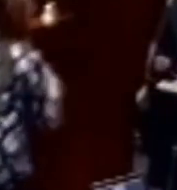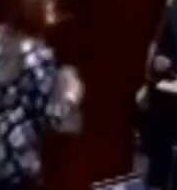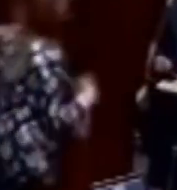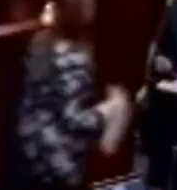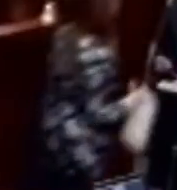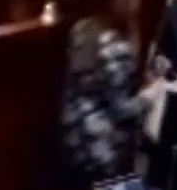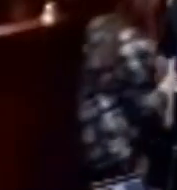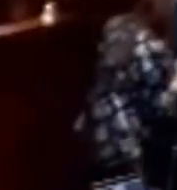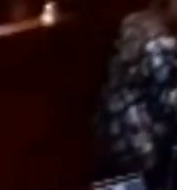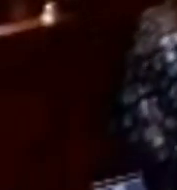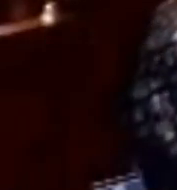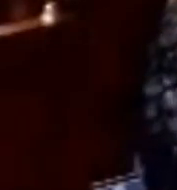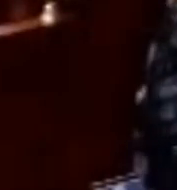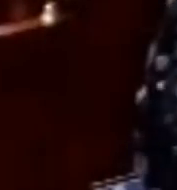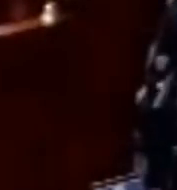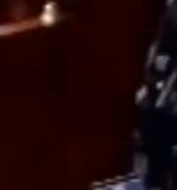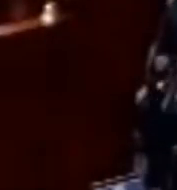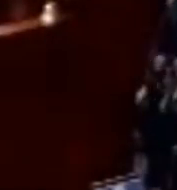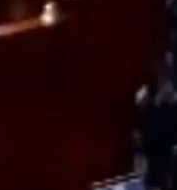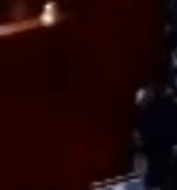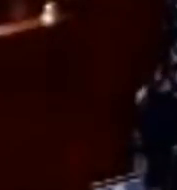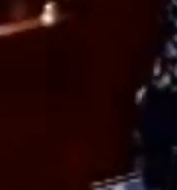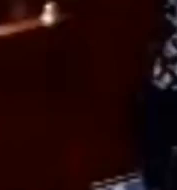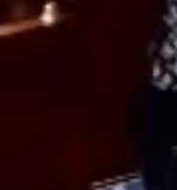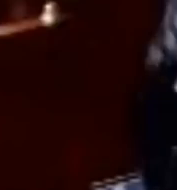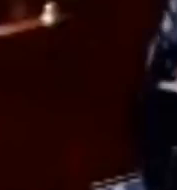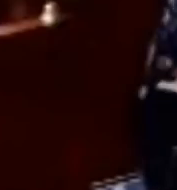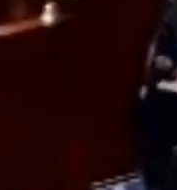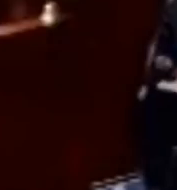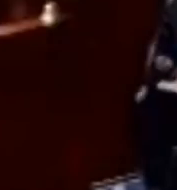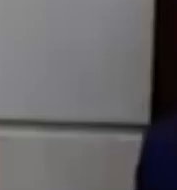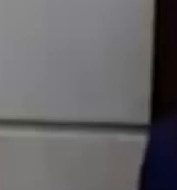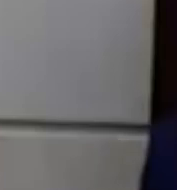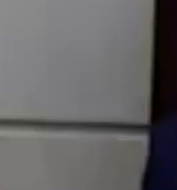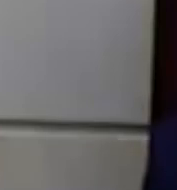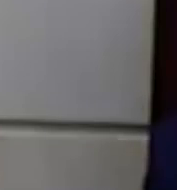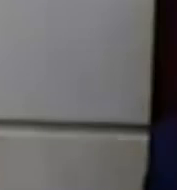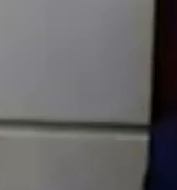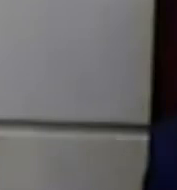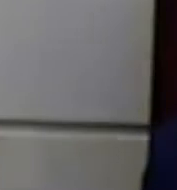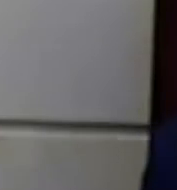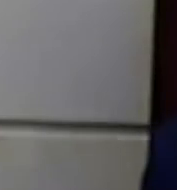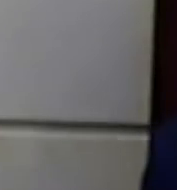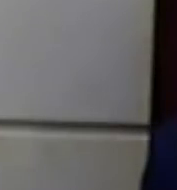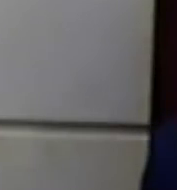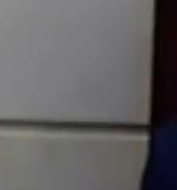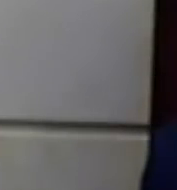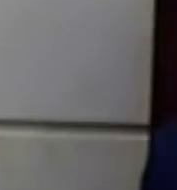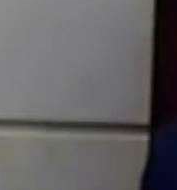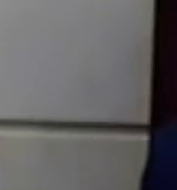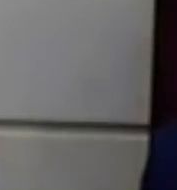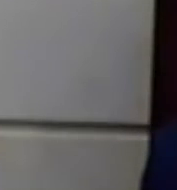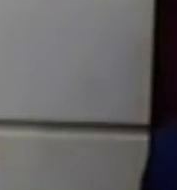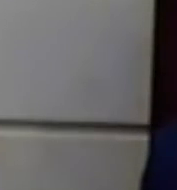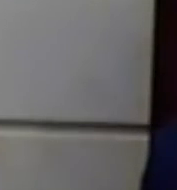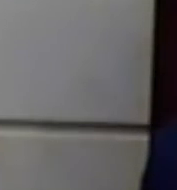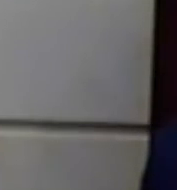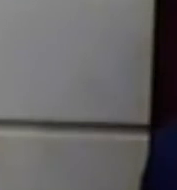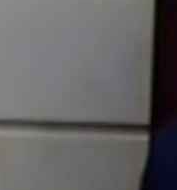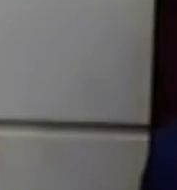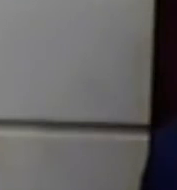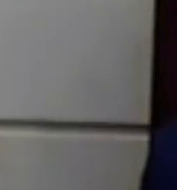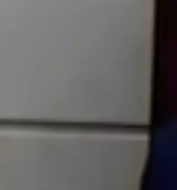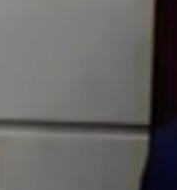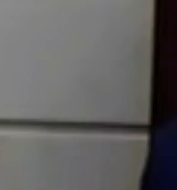Cordial saludo a todos mis colegas, nuestros colegas aquí en el Senado de la República. Le damos gracias a